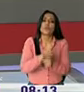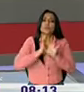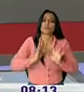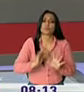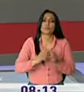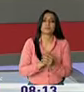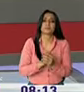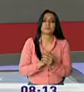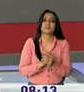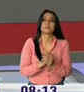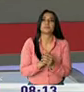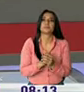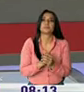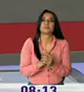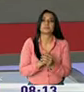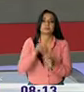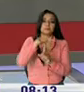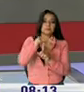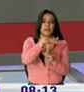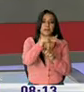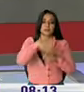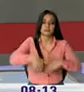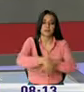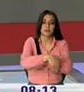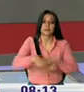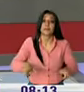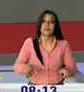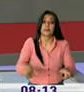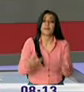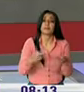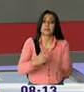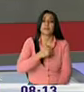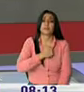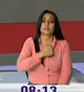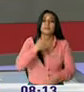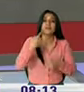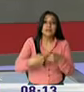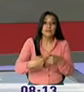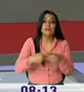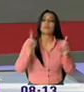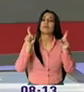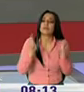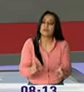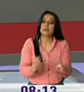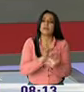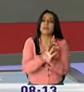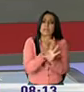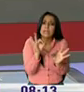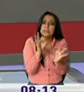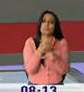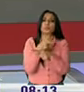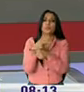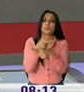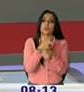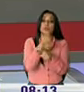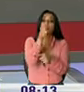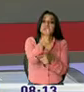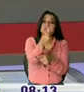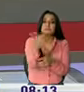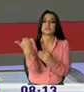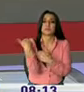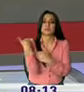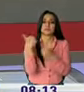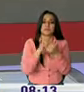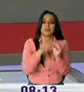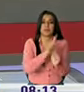parque, la calle, la acera también es nuestro. Quito tiene que ser parte fundamental de cada uno de nosotros.